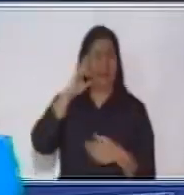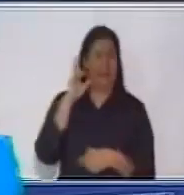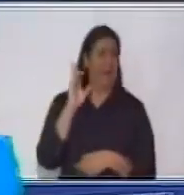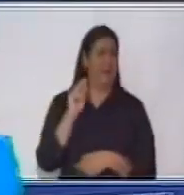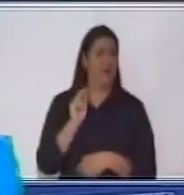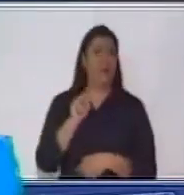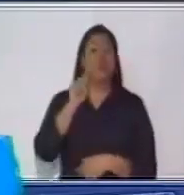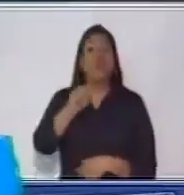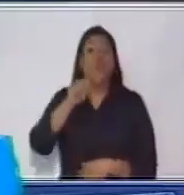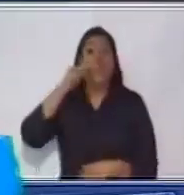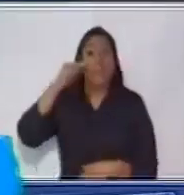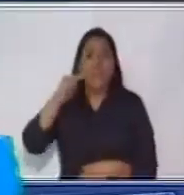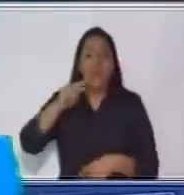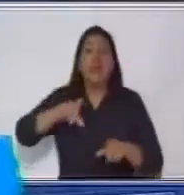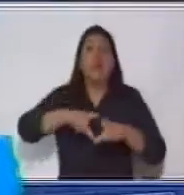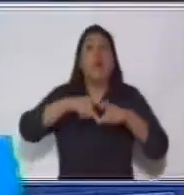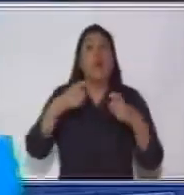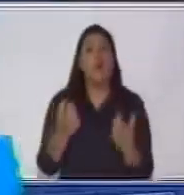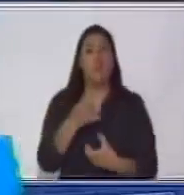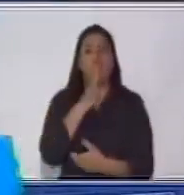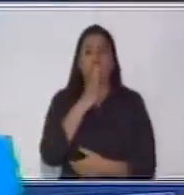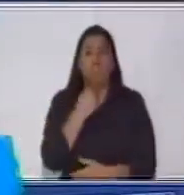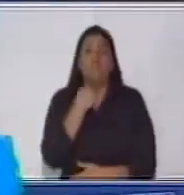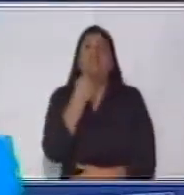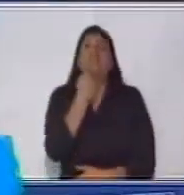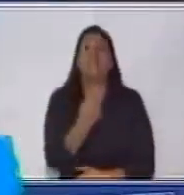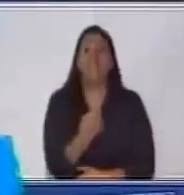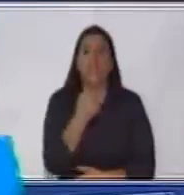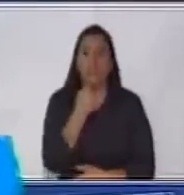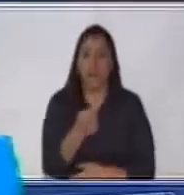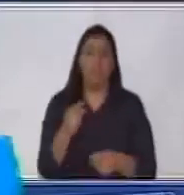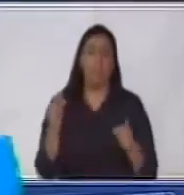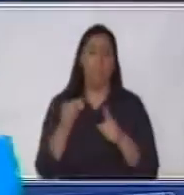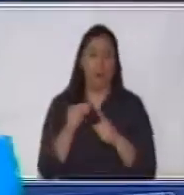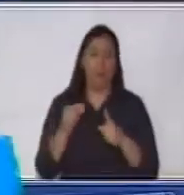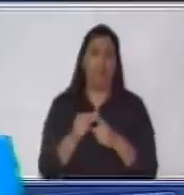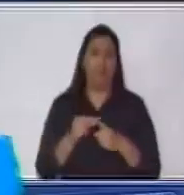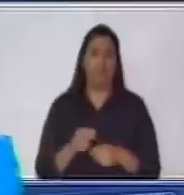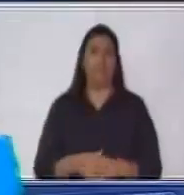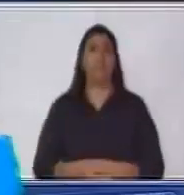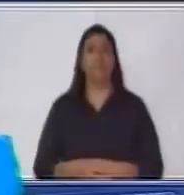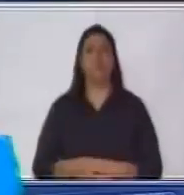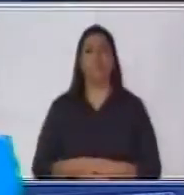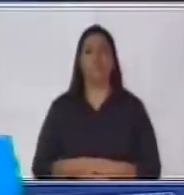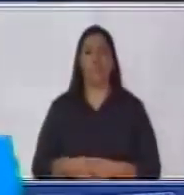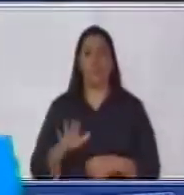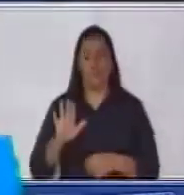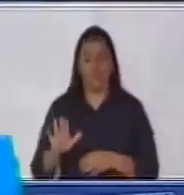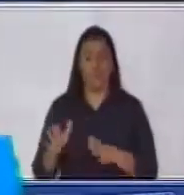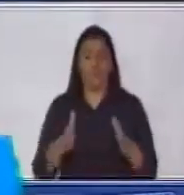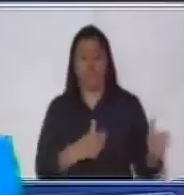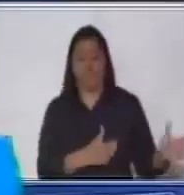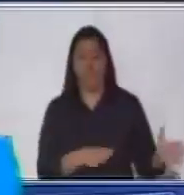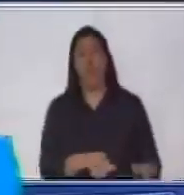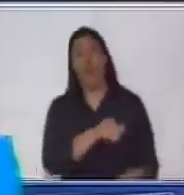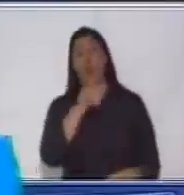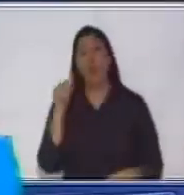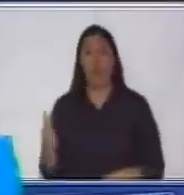date cuenta de cómo pronuncias las palabras, para así también practicar tu dicción. Luego tenemos otro